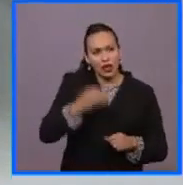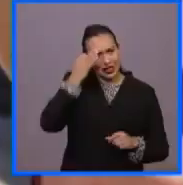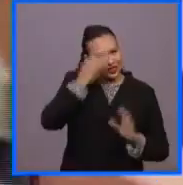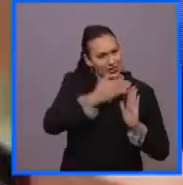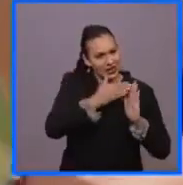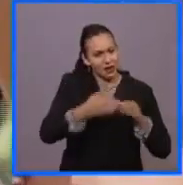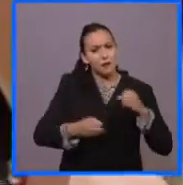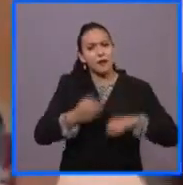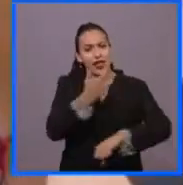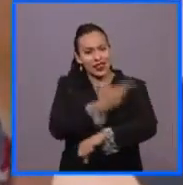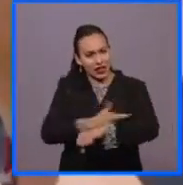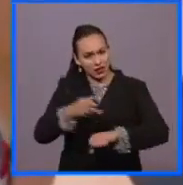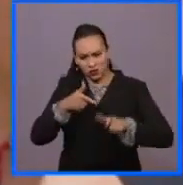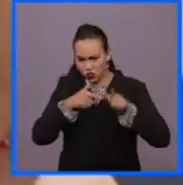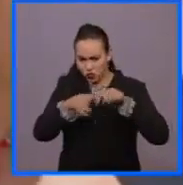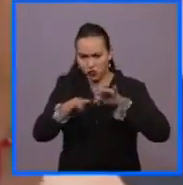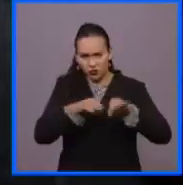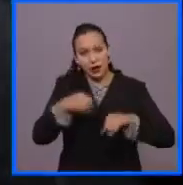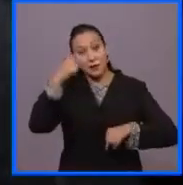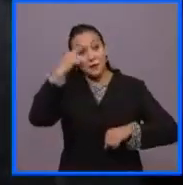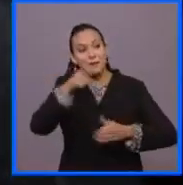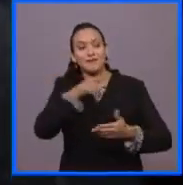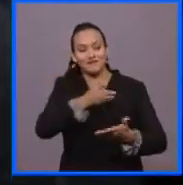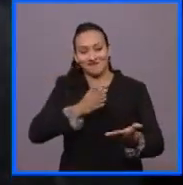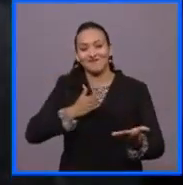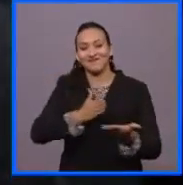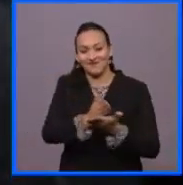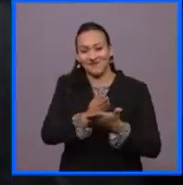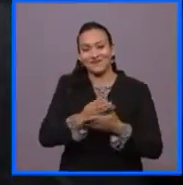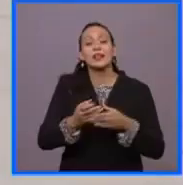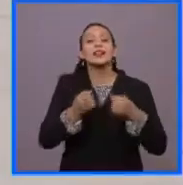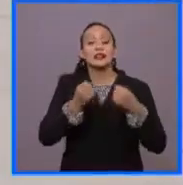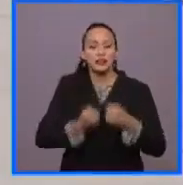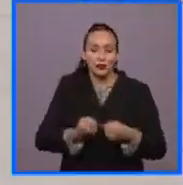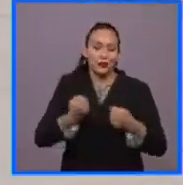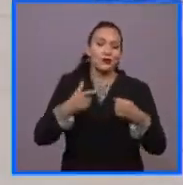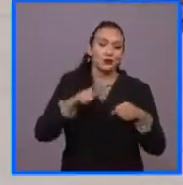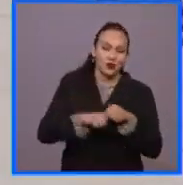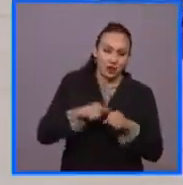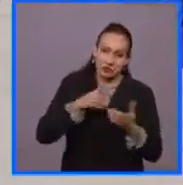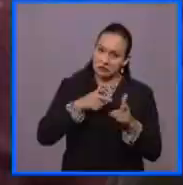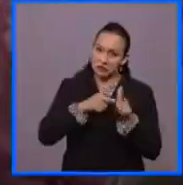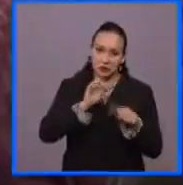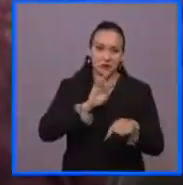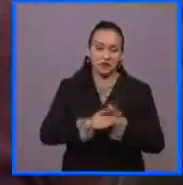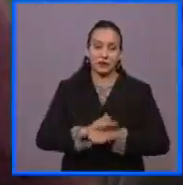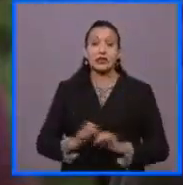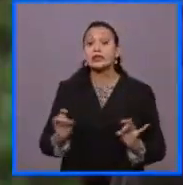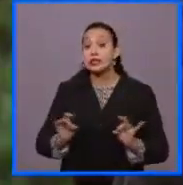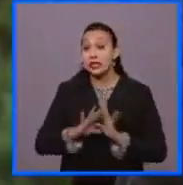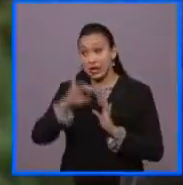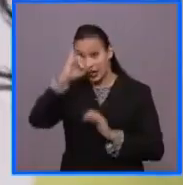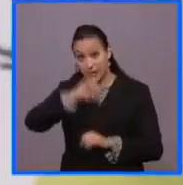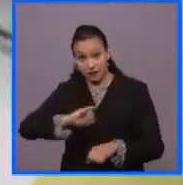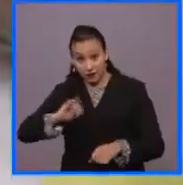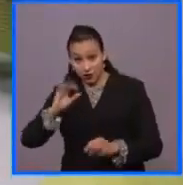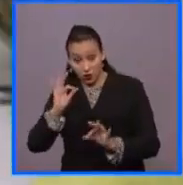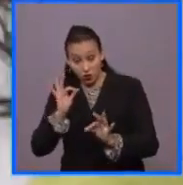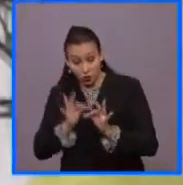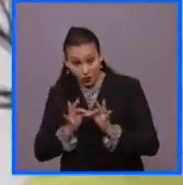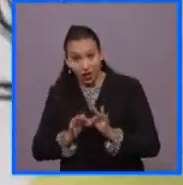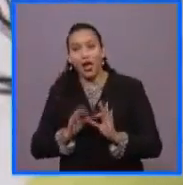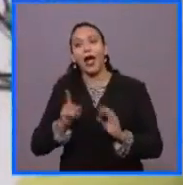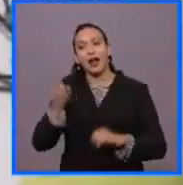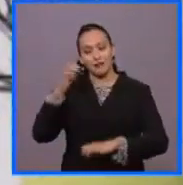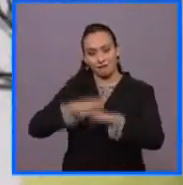proceso judicial, con el fin de garantizar su protección inmediata y continua. En caso de incumplimiento, la empresa